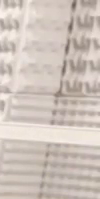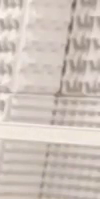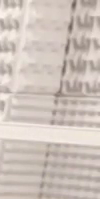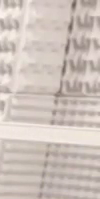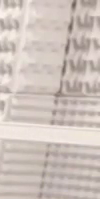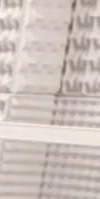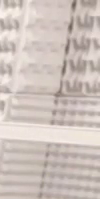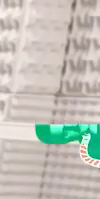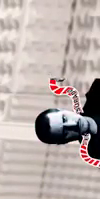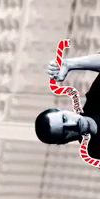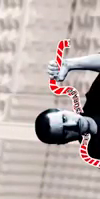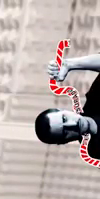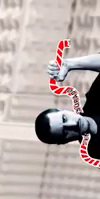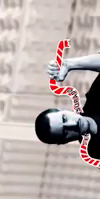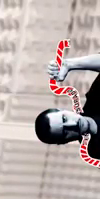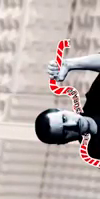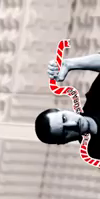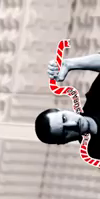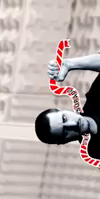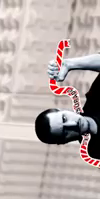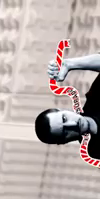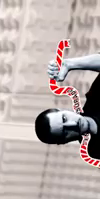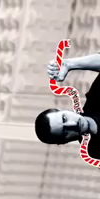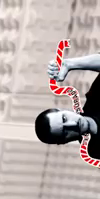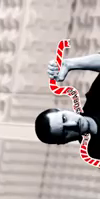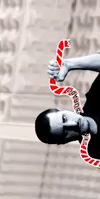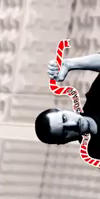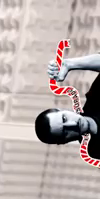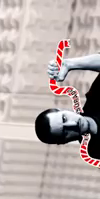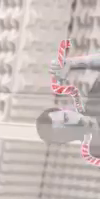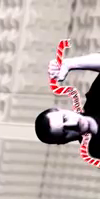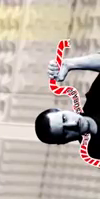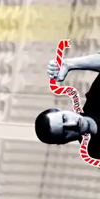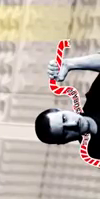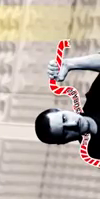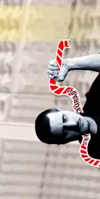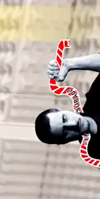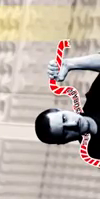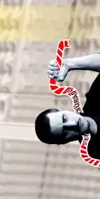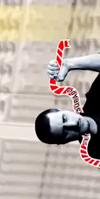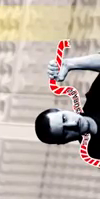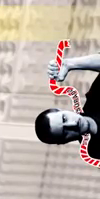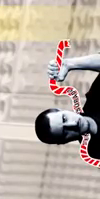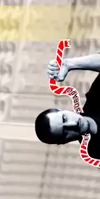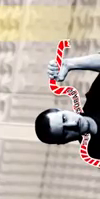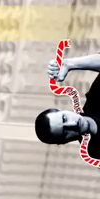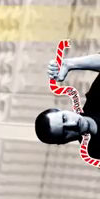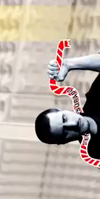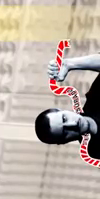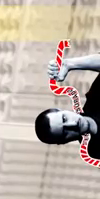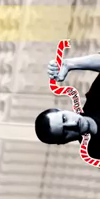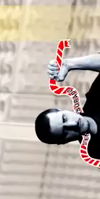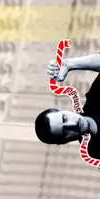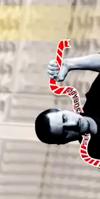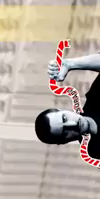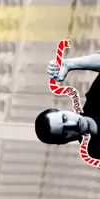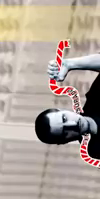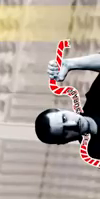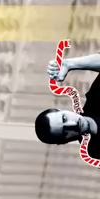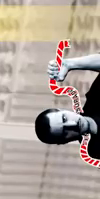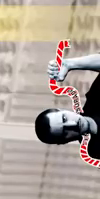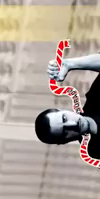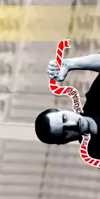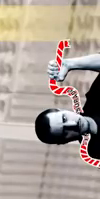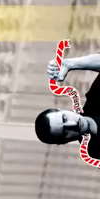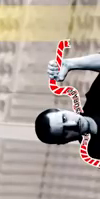se sabía, lo sabían todas las partes que negociaban. Por eso no fue casual, no fue un error. O sea que por esto mismo Cecilia Moró ya